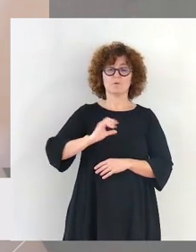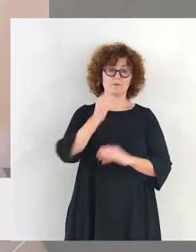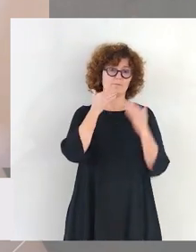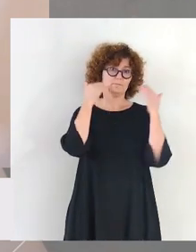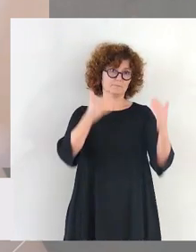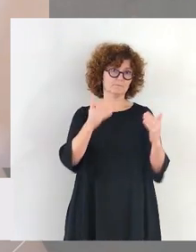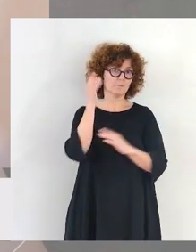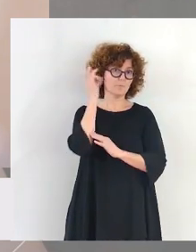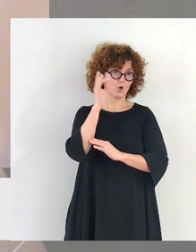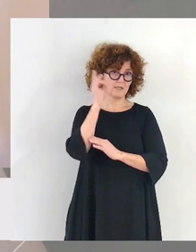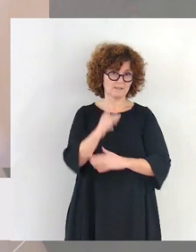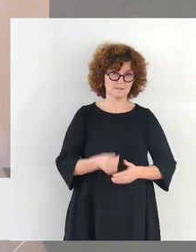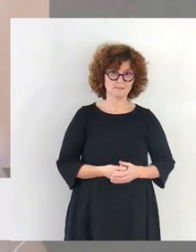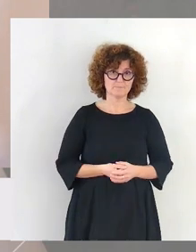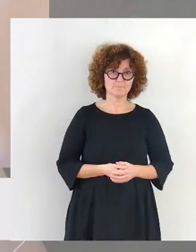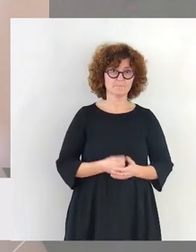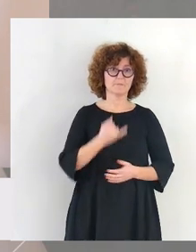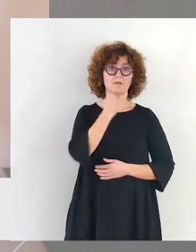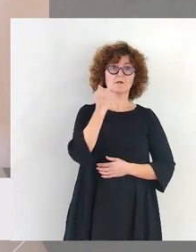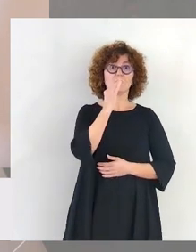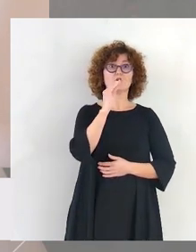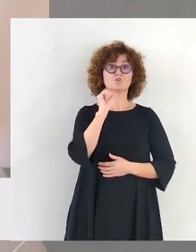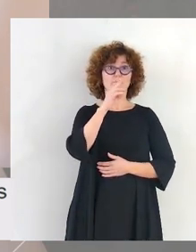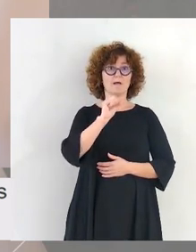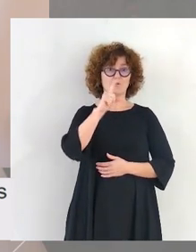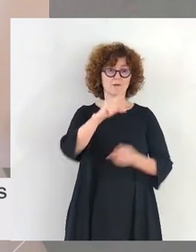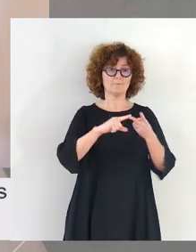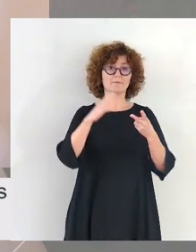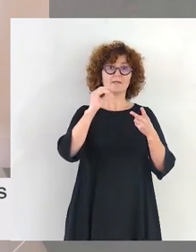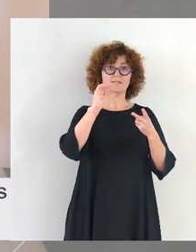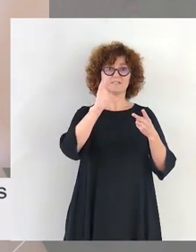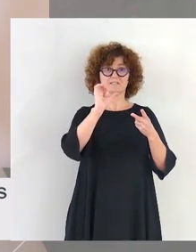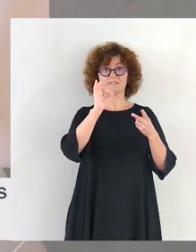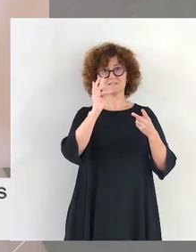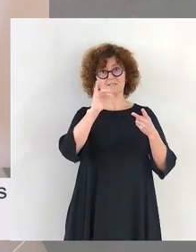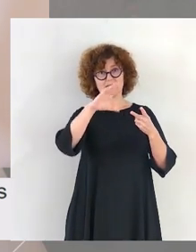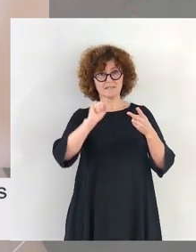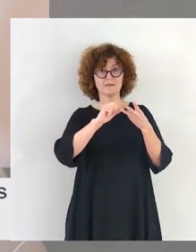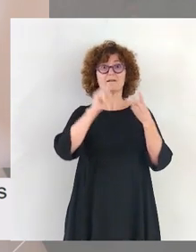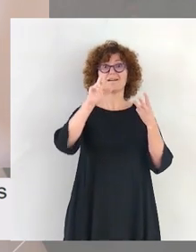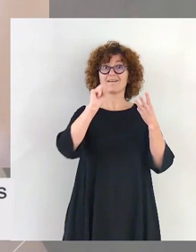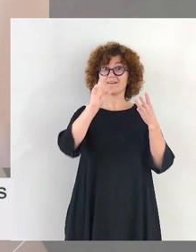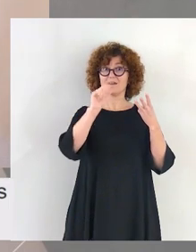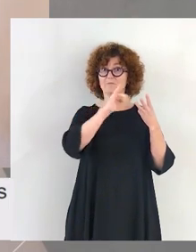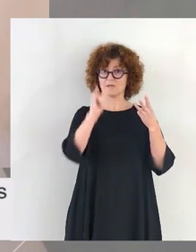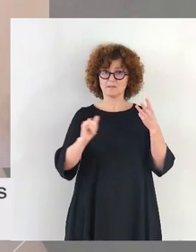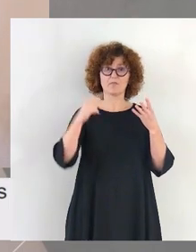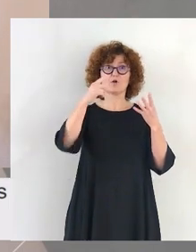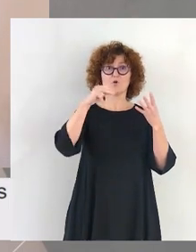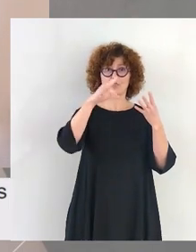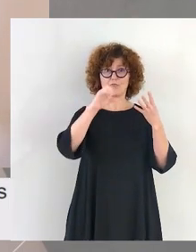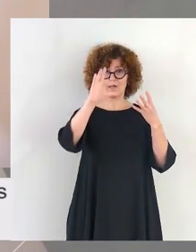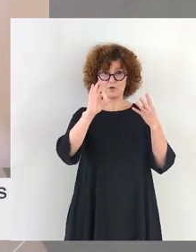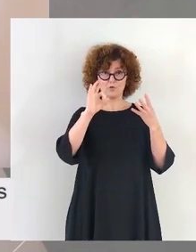nuestros ponentes José Manuel Moreno Rodríguez Cristina monje Raquel Fernández Gonzalo Sánchez Cherán